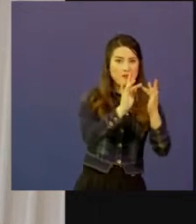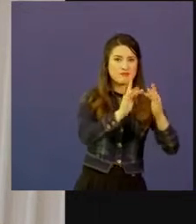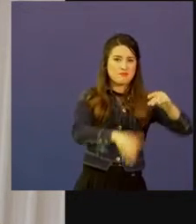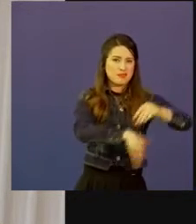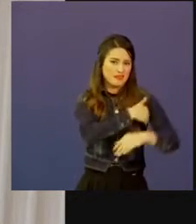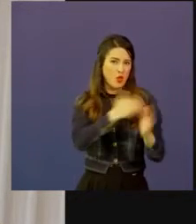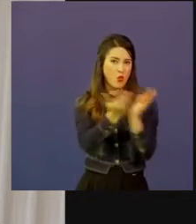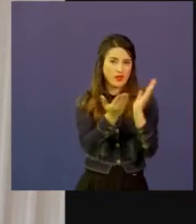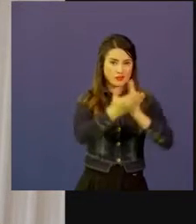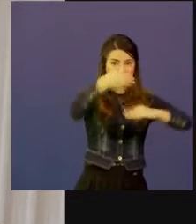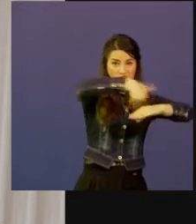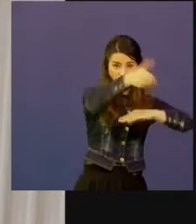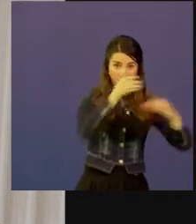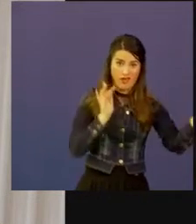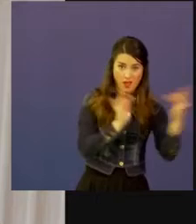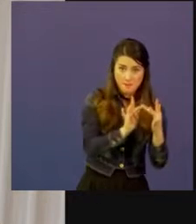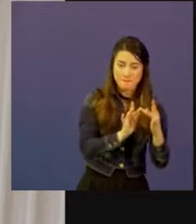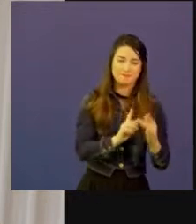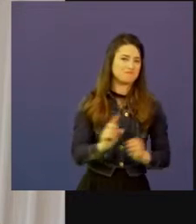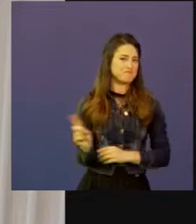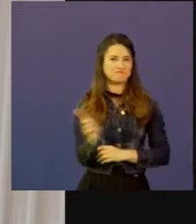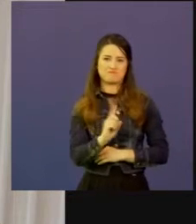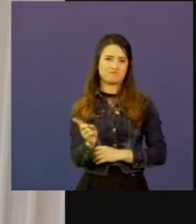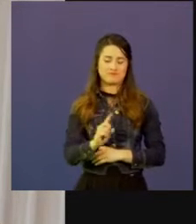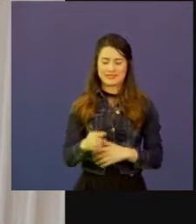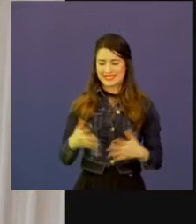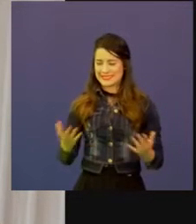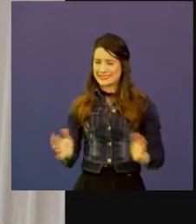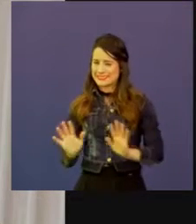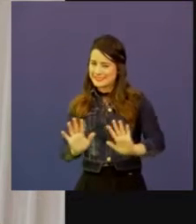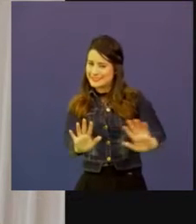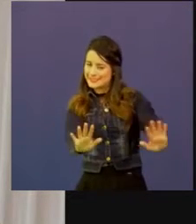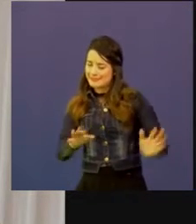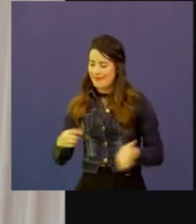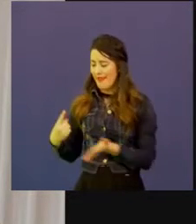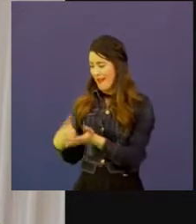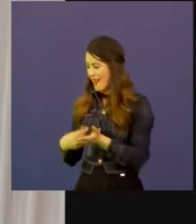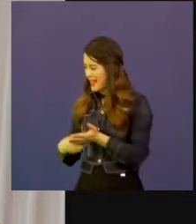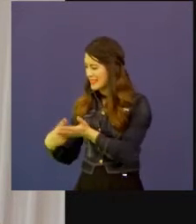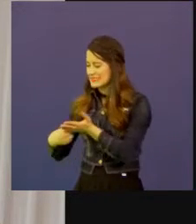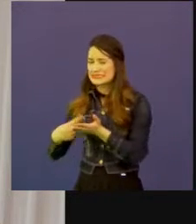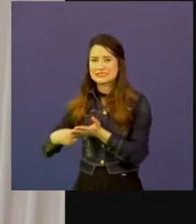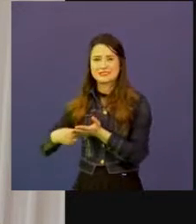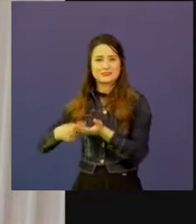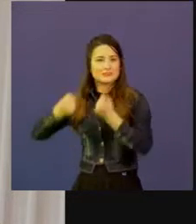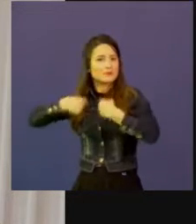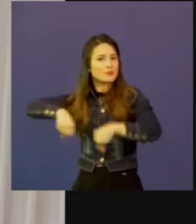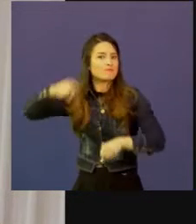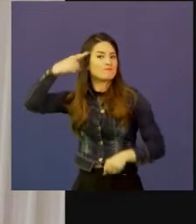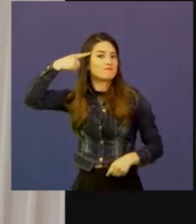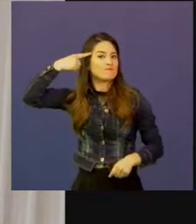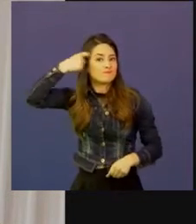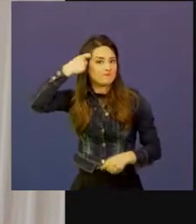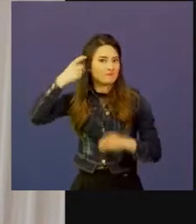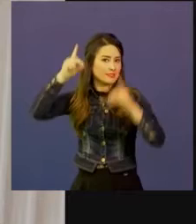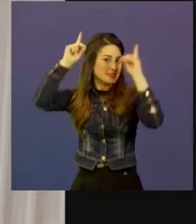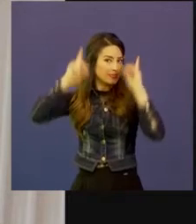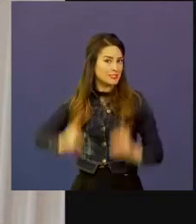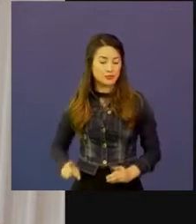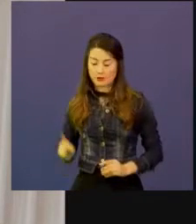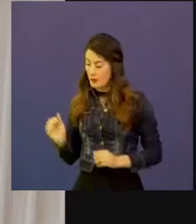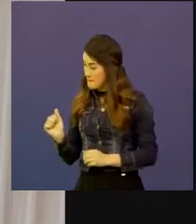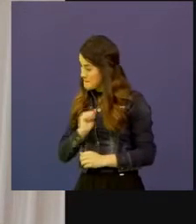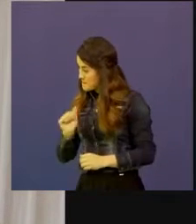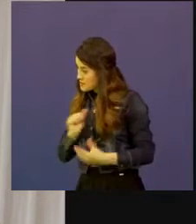Entonces, decidimos iniciar, emprender un reto, porque realmente es un reto, un desafío, de creación de juegos